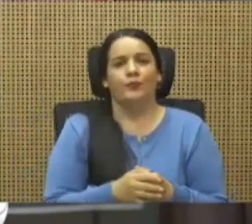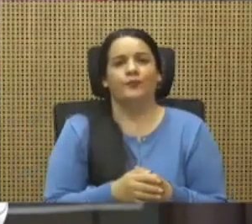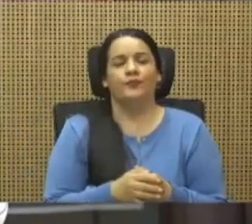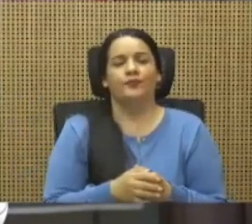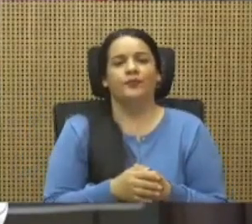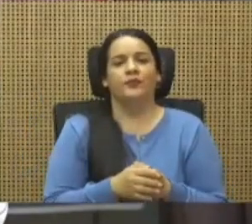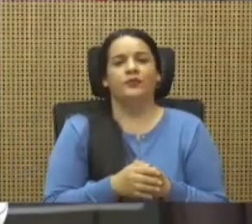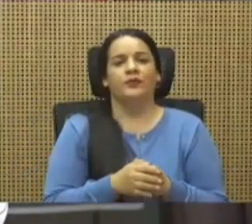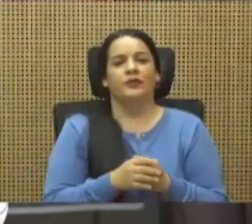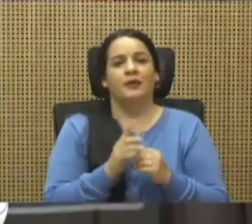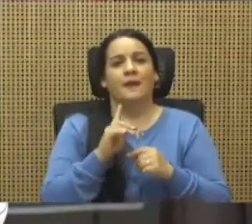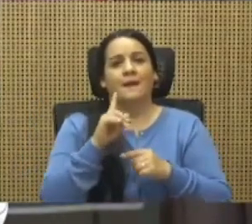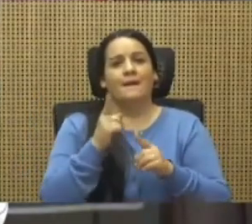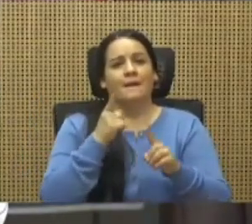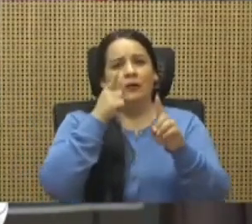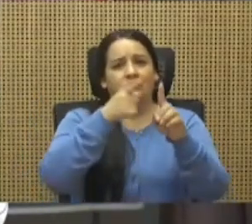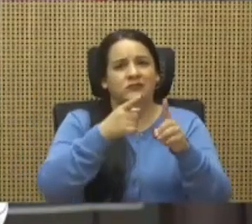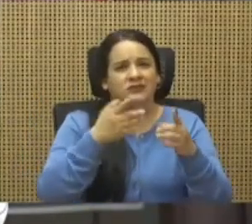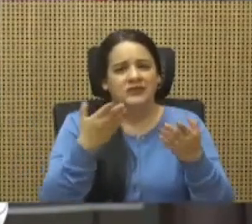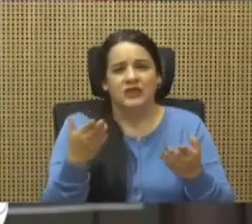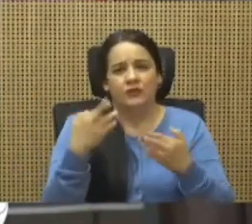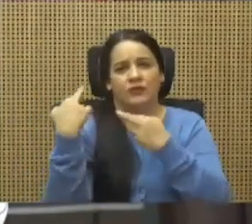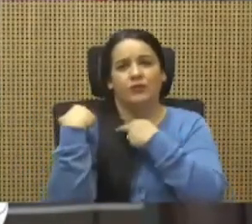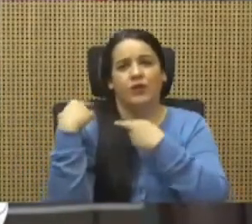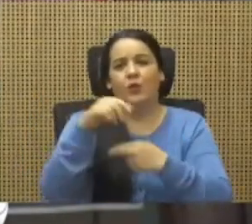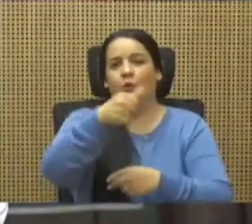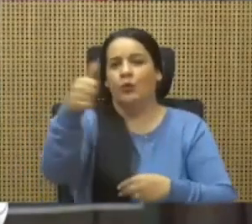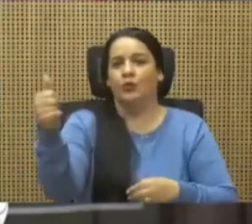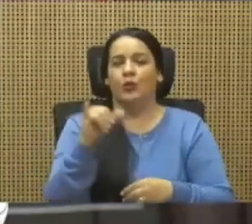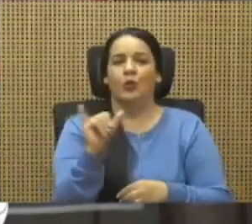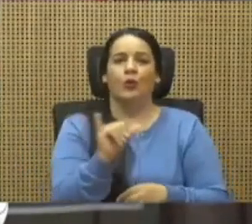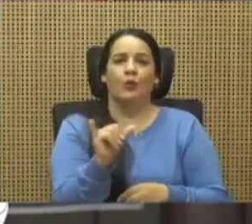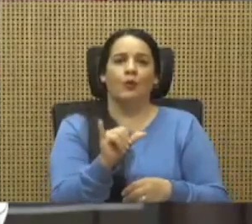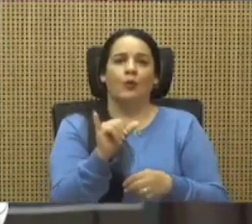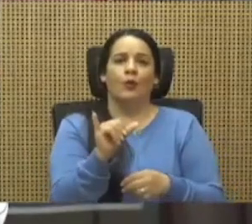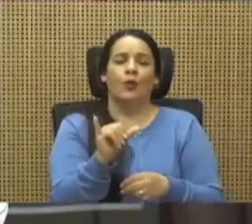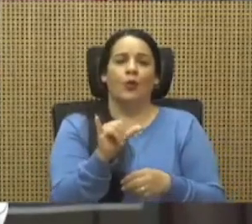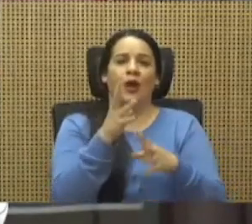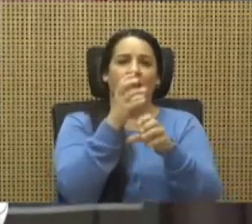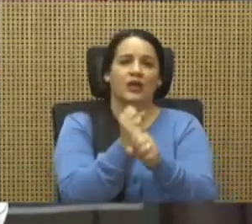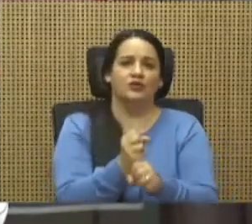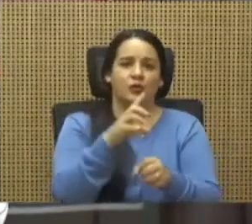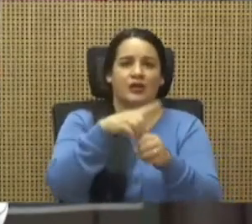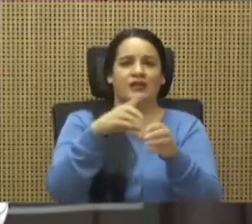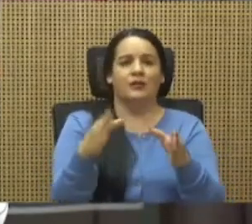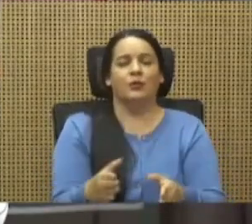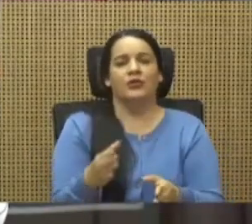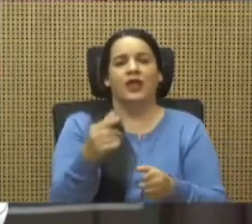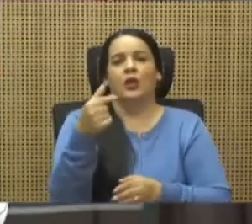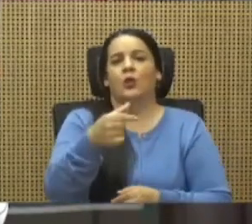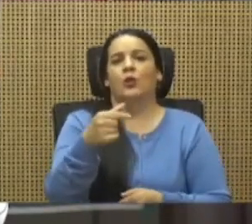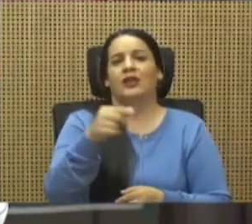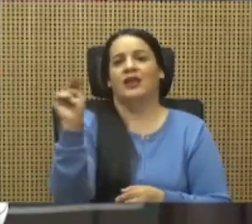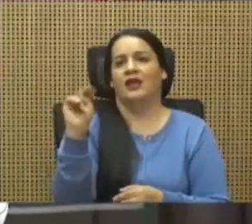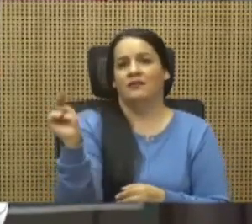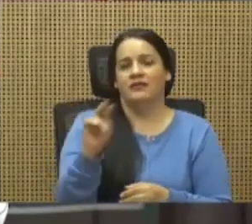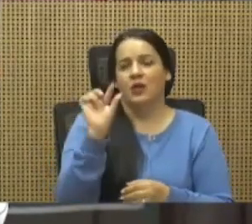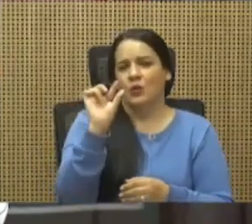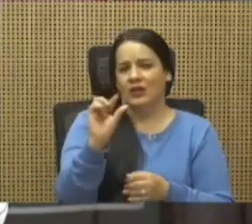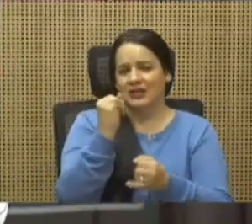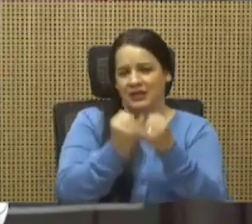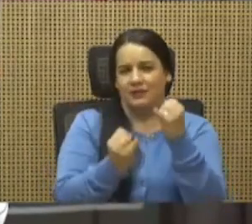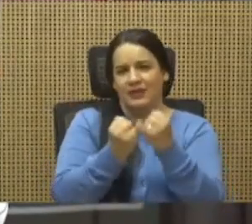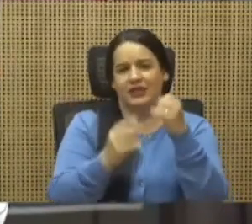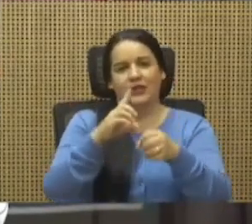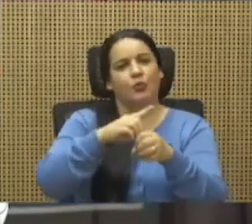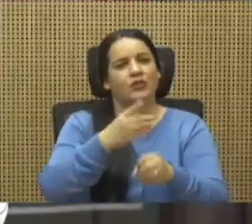va en la línea de responsabilizar a otros como lo han hecho con la diputada Gloria Navas. Y sé que ya se va a levantar la sesión, diputada presidente,